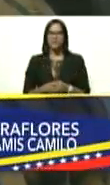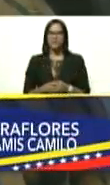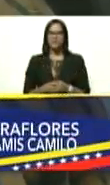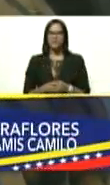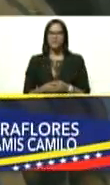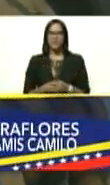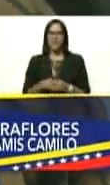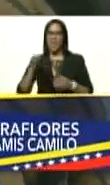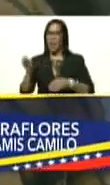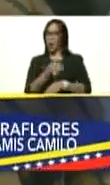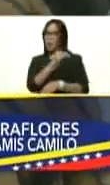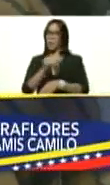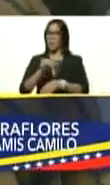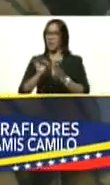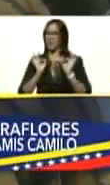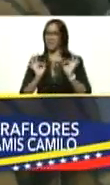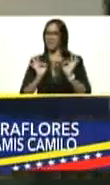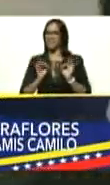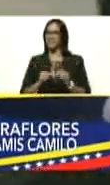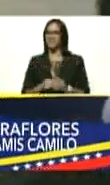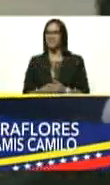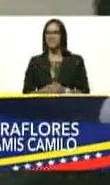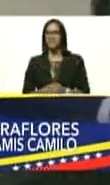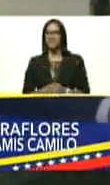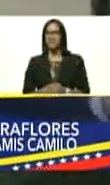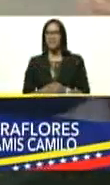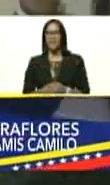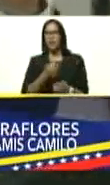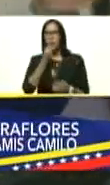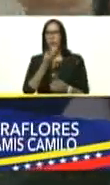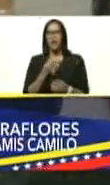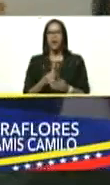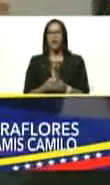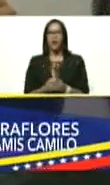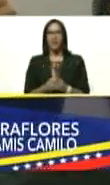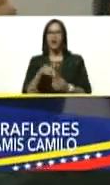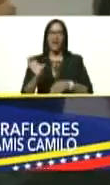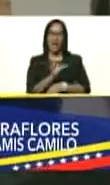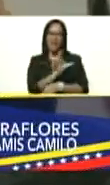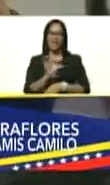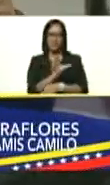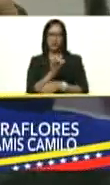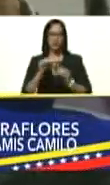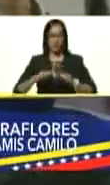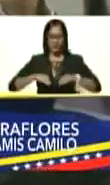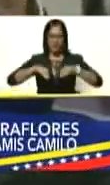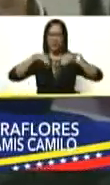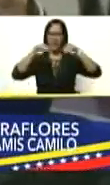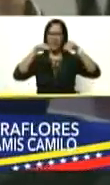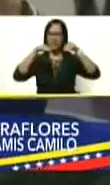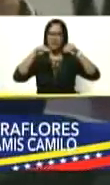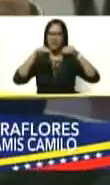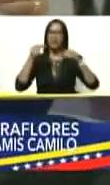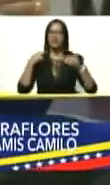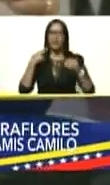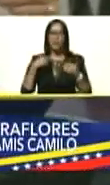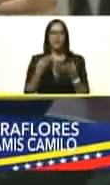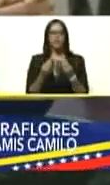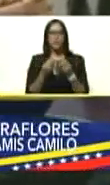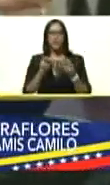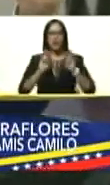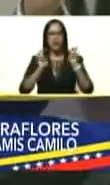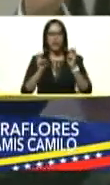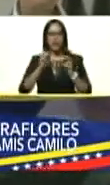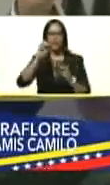El merengazo. Sí, allá se va a llamar también así como con las canciones que crecí. tiene mucho que ver con el título de Omar